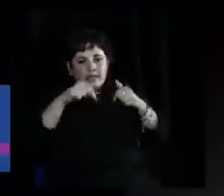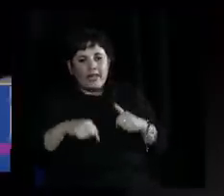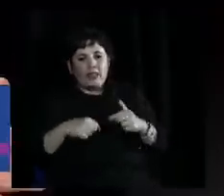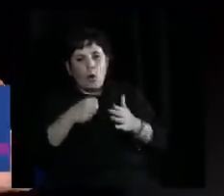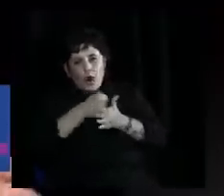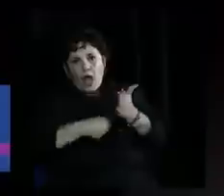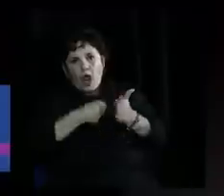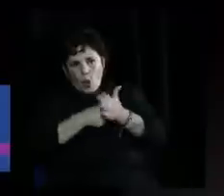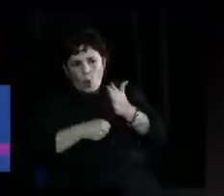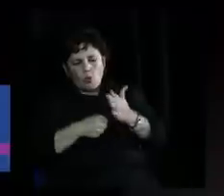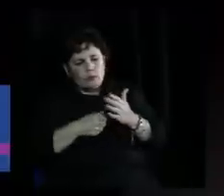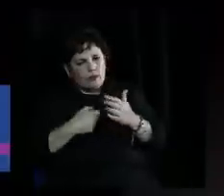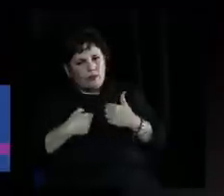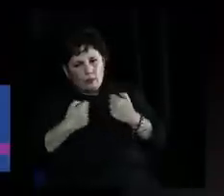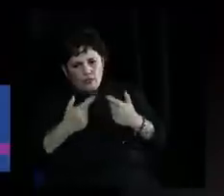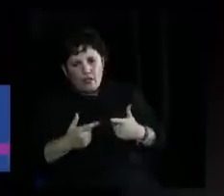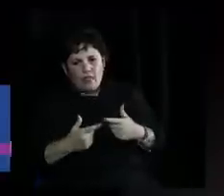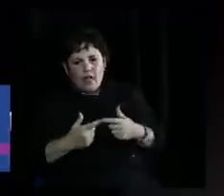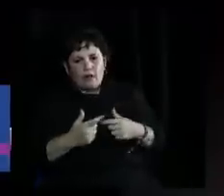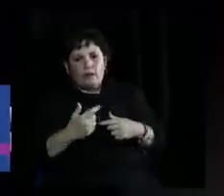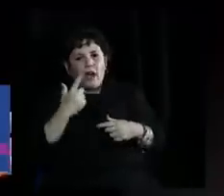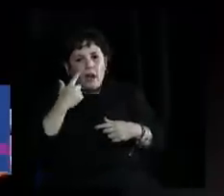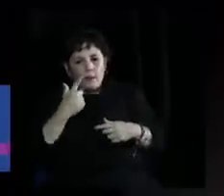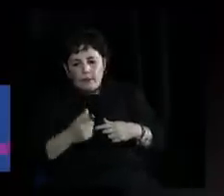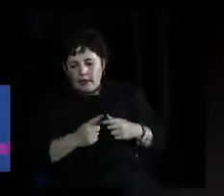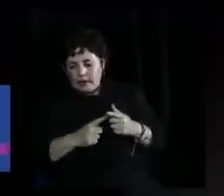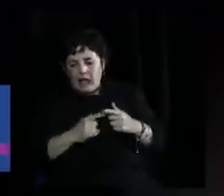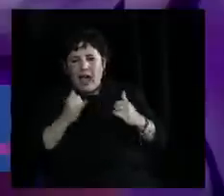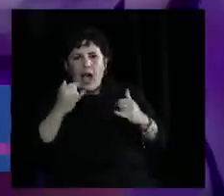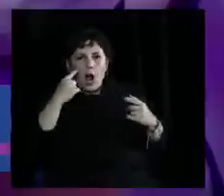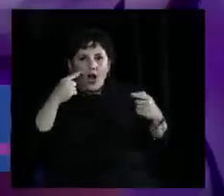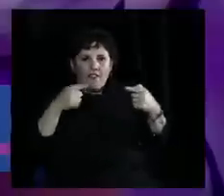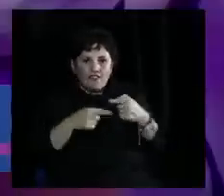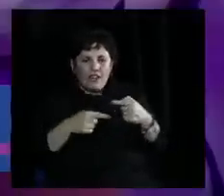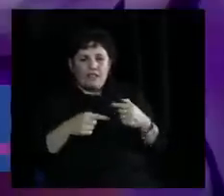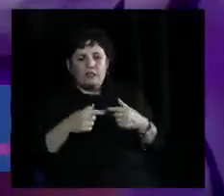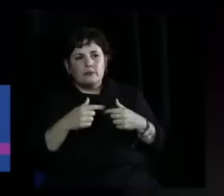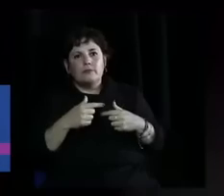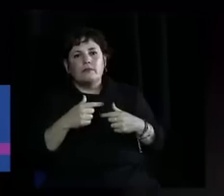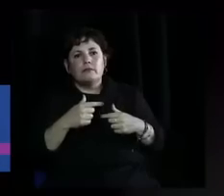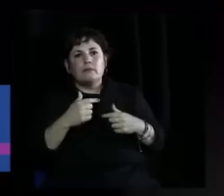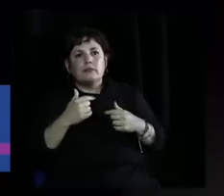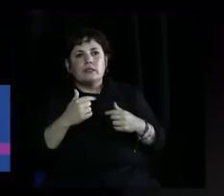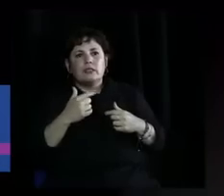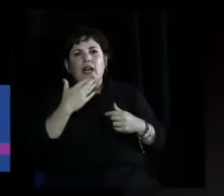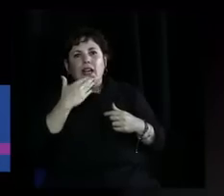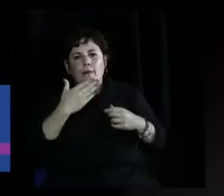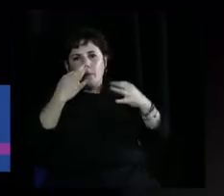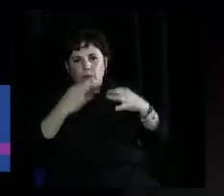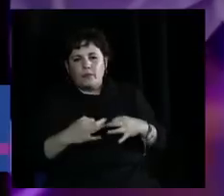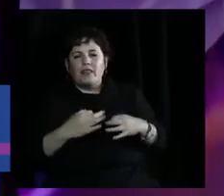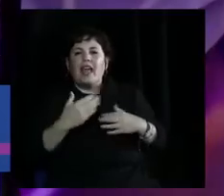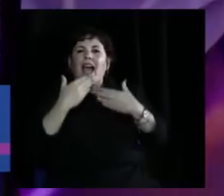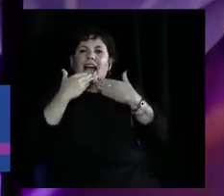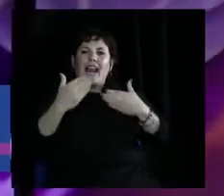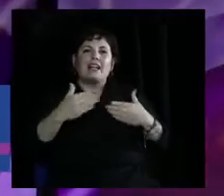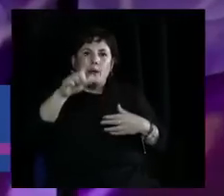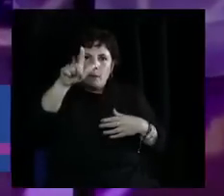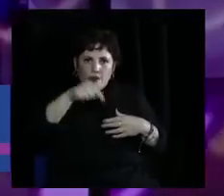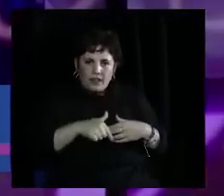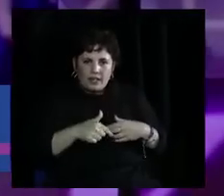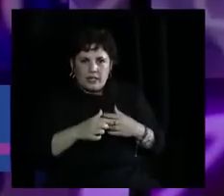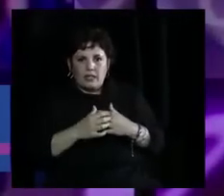pelea que la vamos a dar a fondo. ¿Tá? Si no esperemos se avanza, no ¿hay conflicto? Por supuesto que sí. Muchas gracias, Gabriel Soto, por habernos